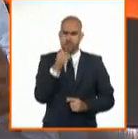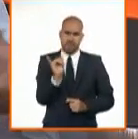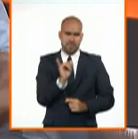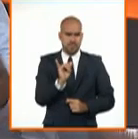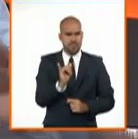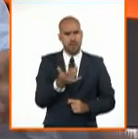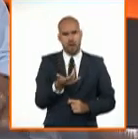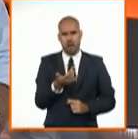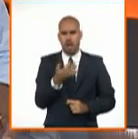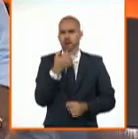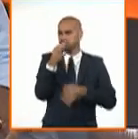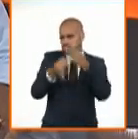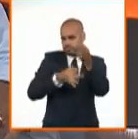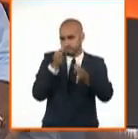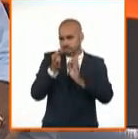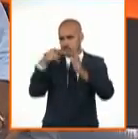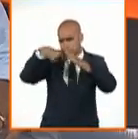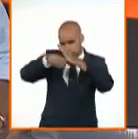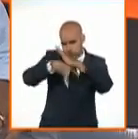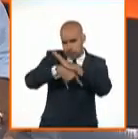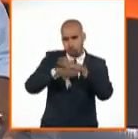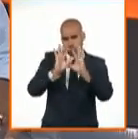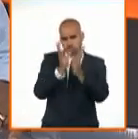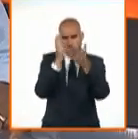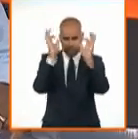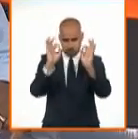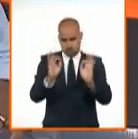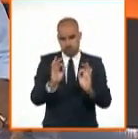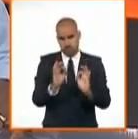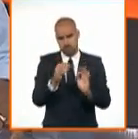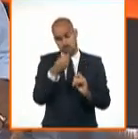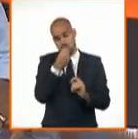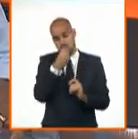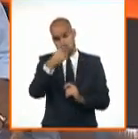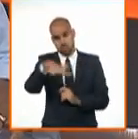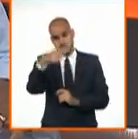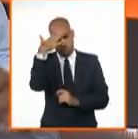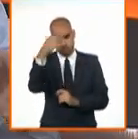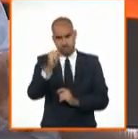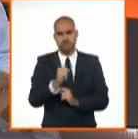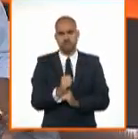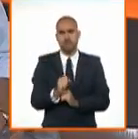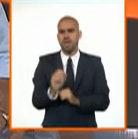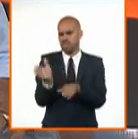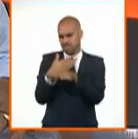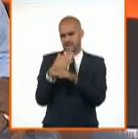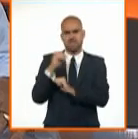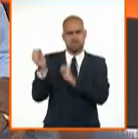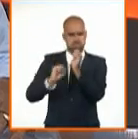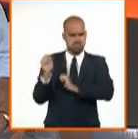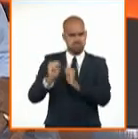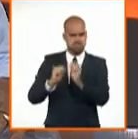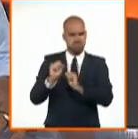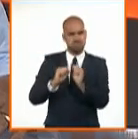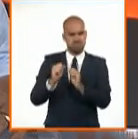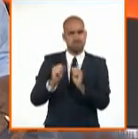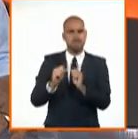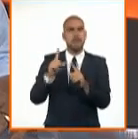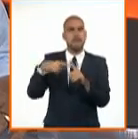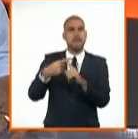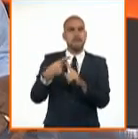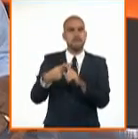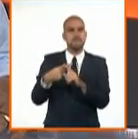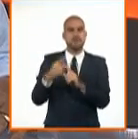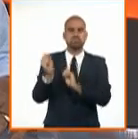específico en poder explicar la situación concreta que presentan las centrales termoeléctricas y los bloques de generación